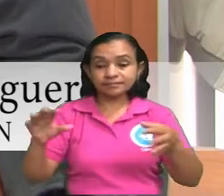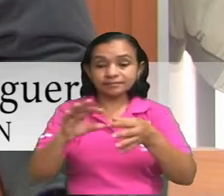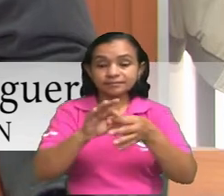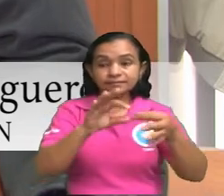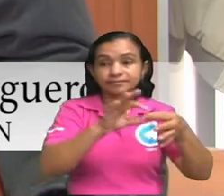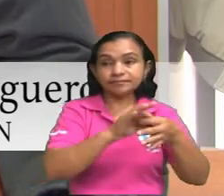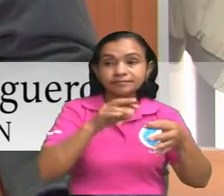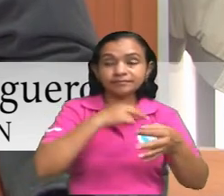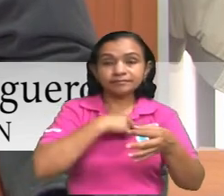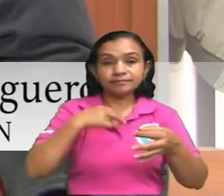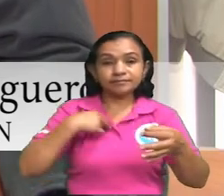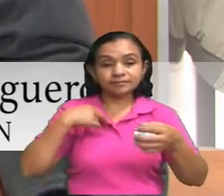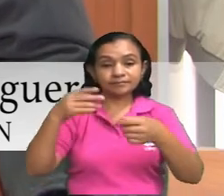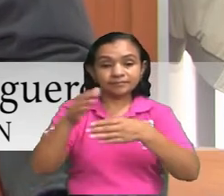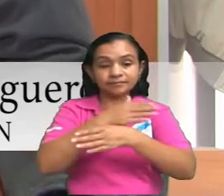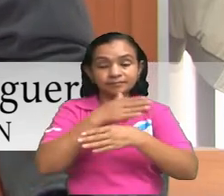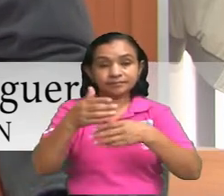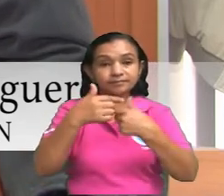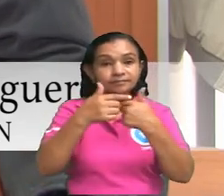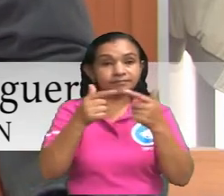realizando por distintos grupos